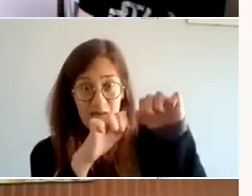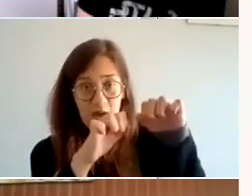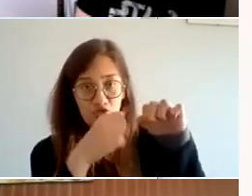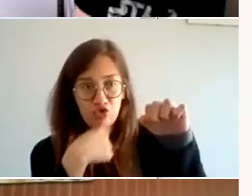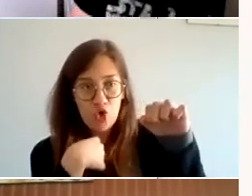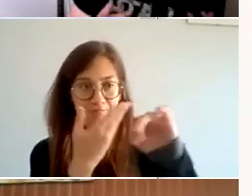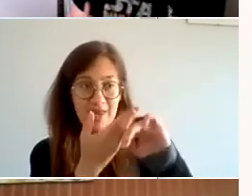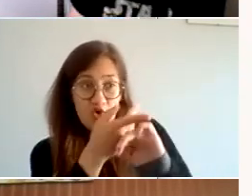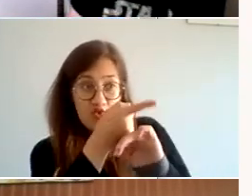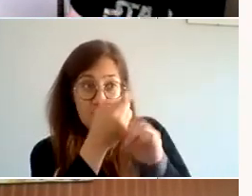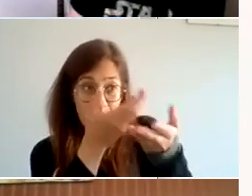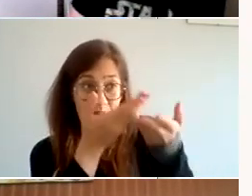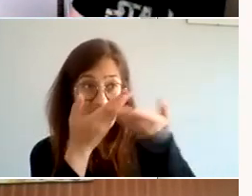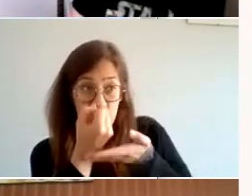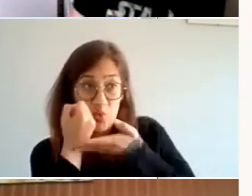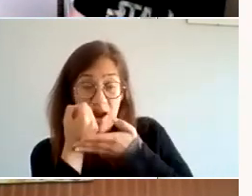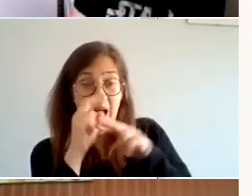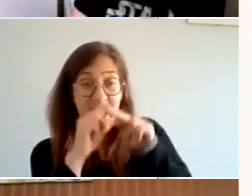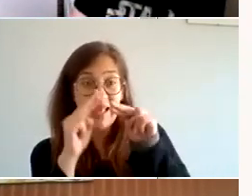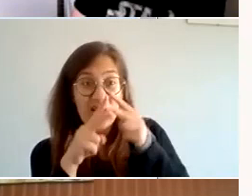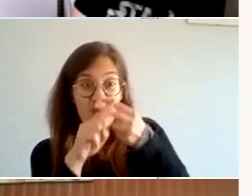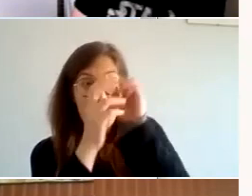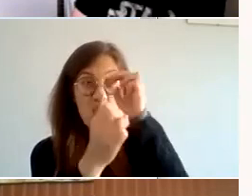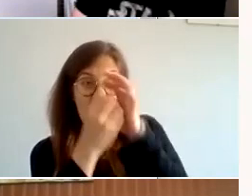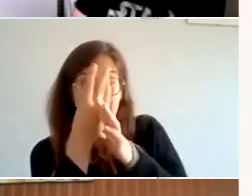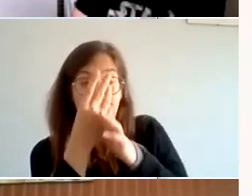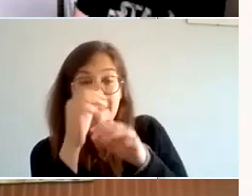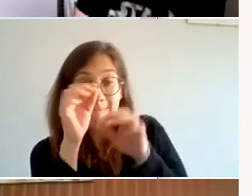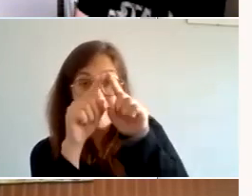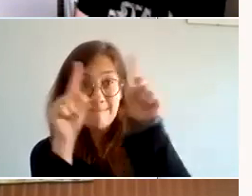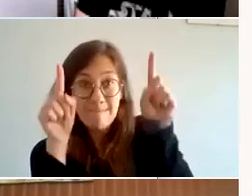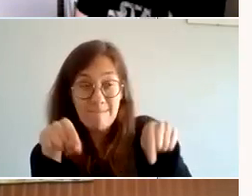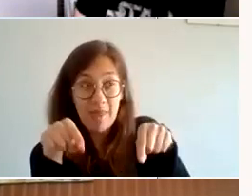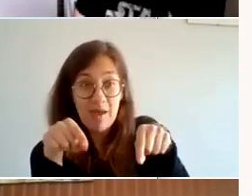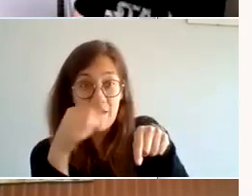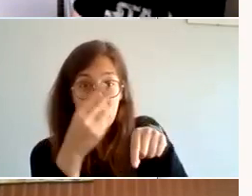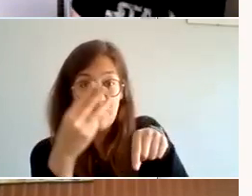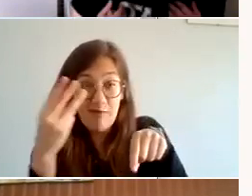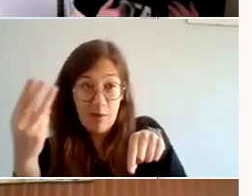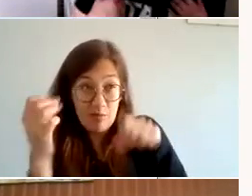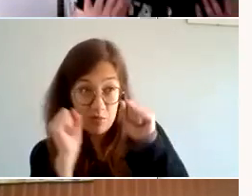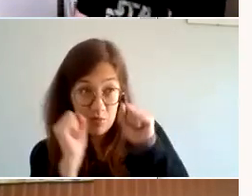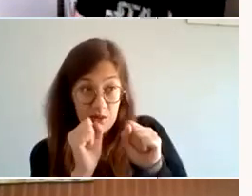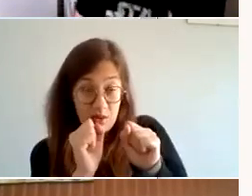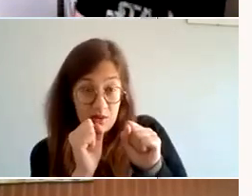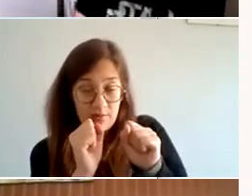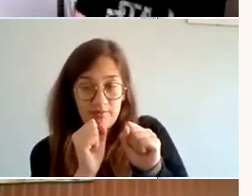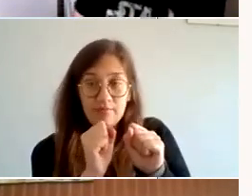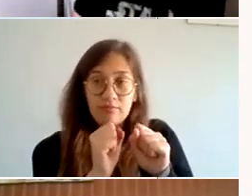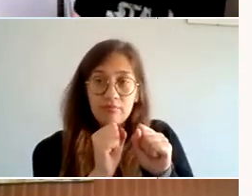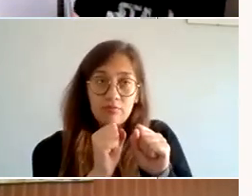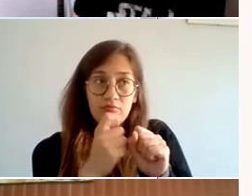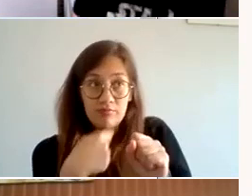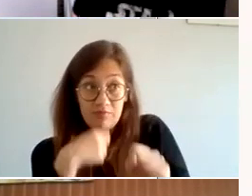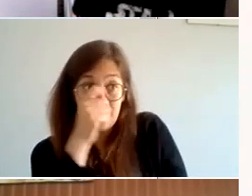instituciones, empresas que tienen computadores propios y que pueden levantarte una página web, pero tú tienes que pagarle